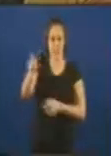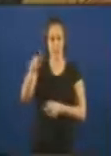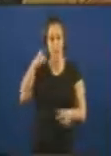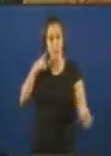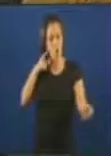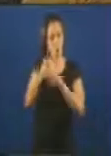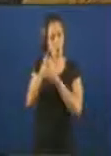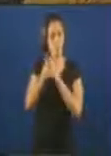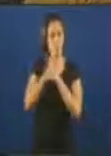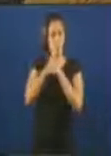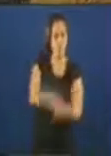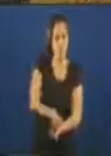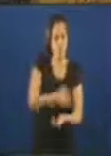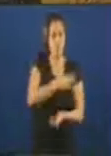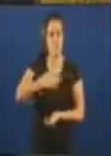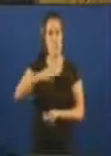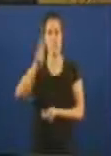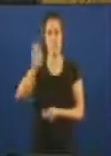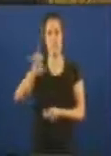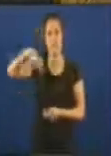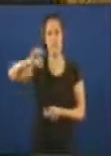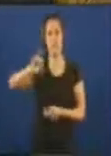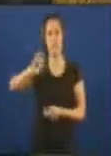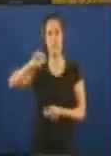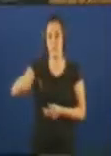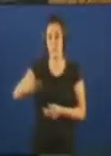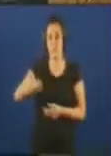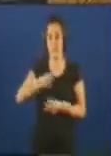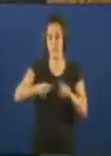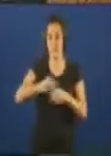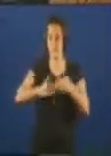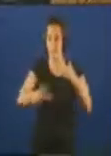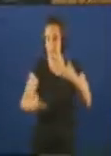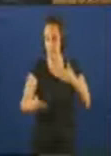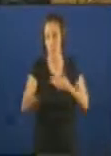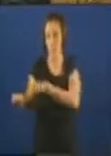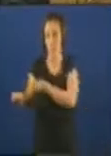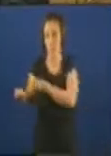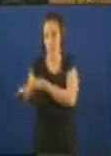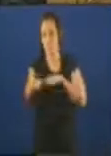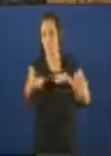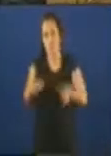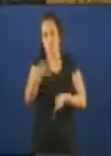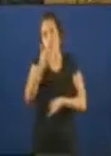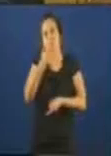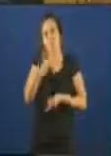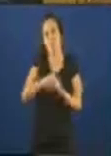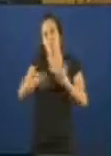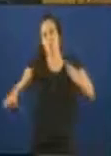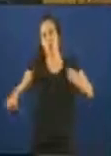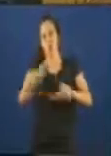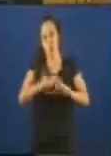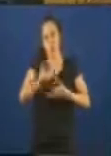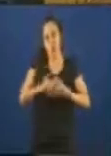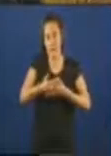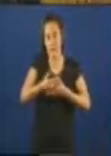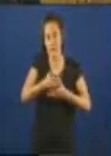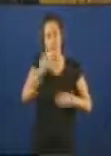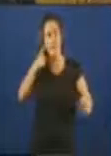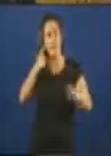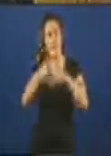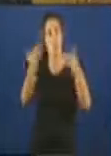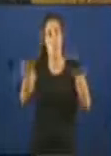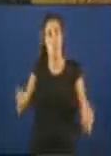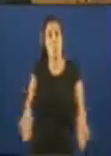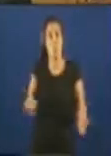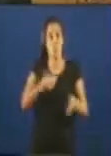objetivo que persigue Pemex es transferir a medio plazo el conocimiento tecnológico de Barreras. La idea que se tiene es que en